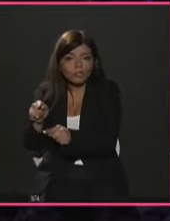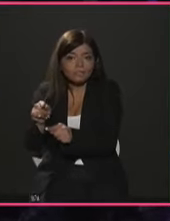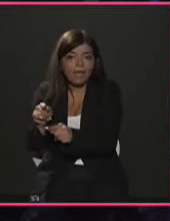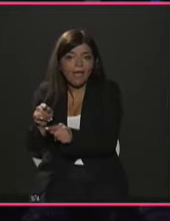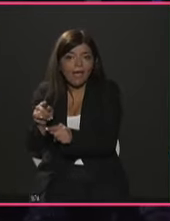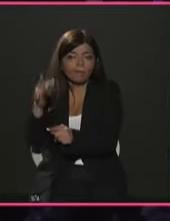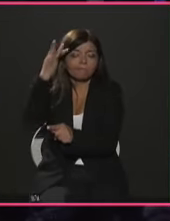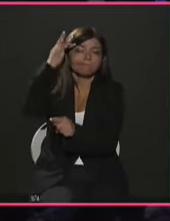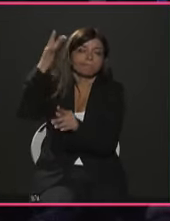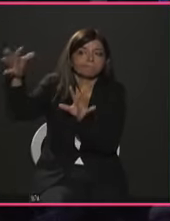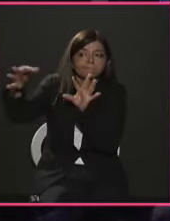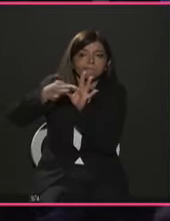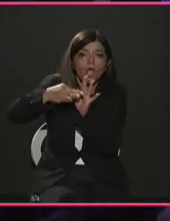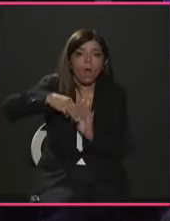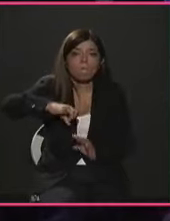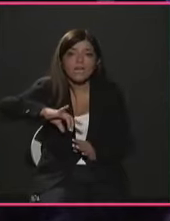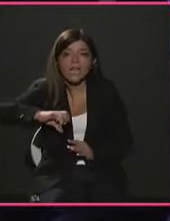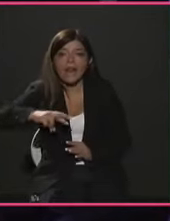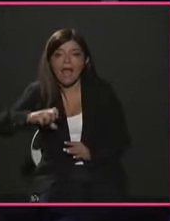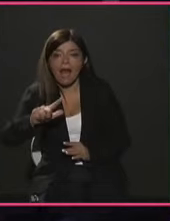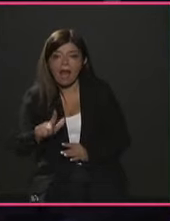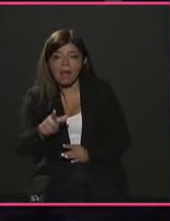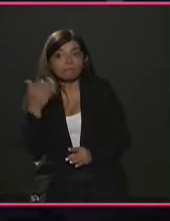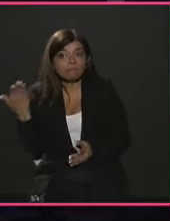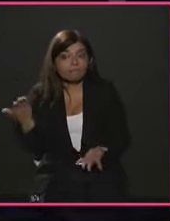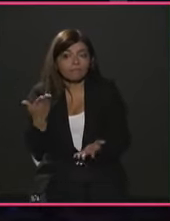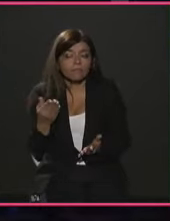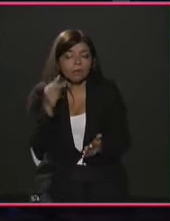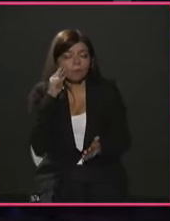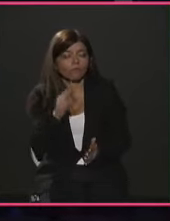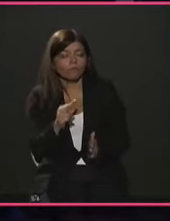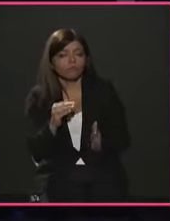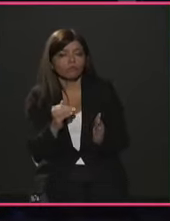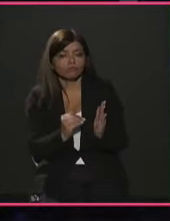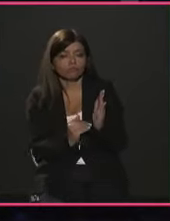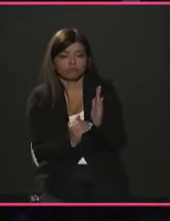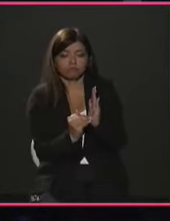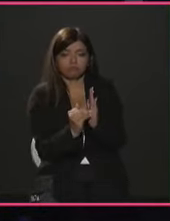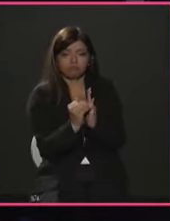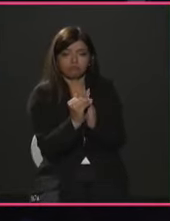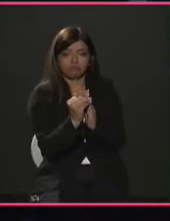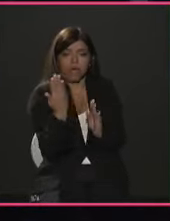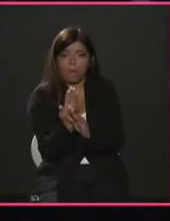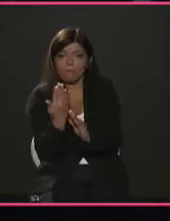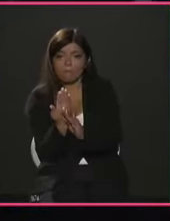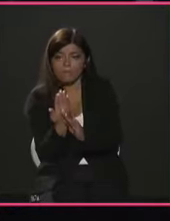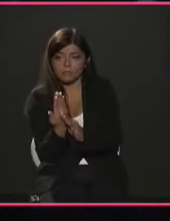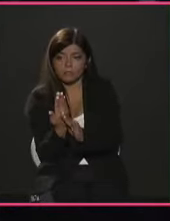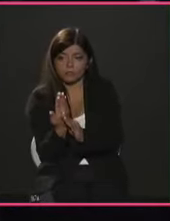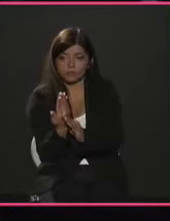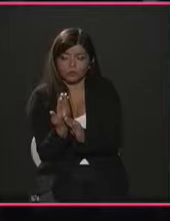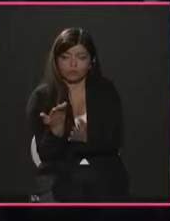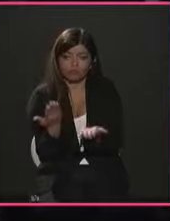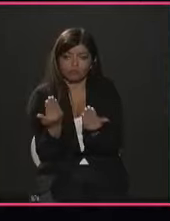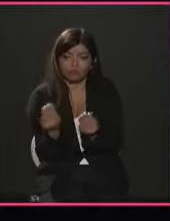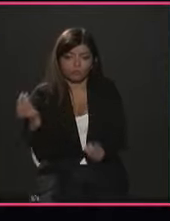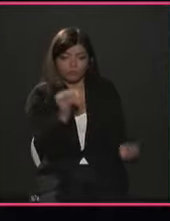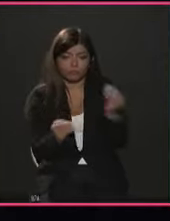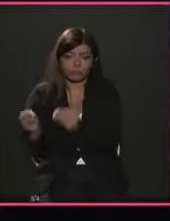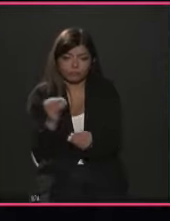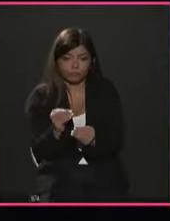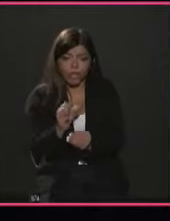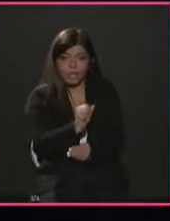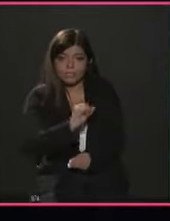artificial hemos visto un gran aumento las demandas computacionales debido a la